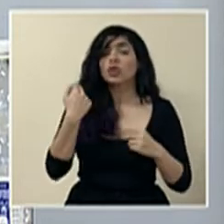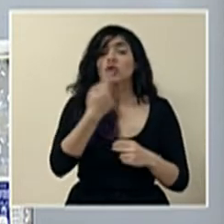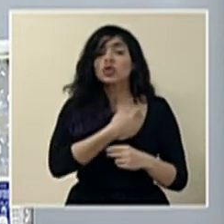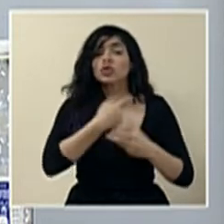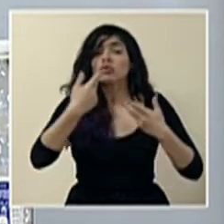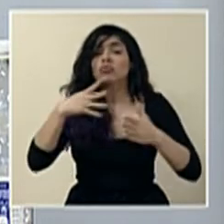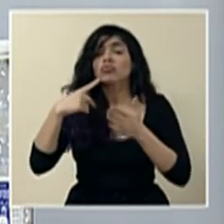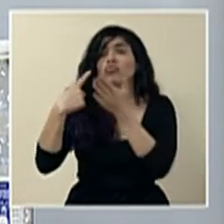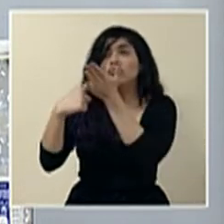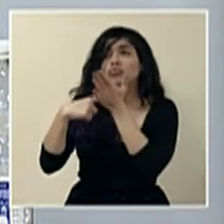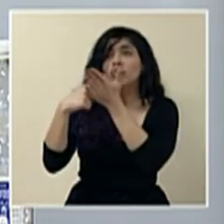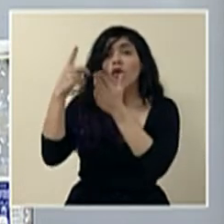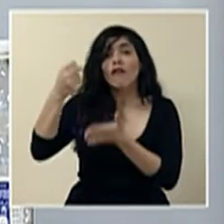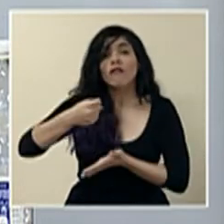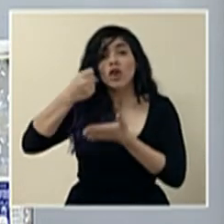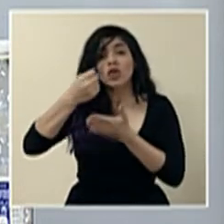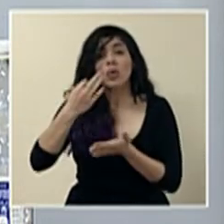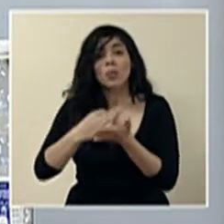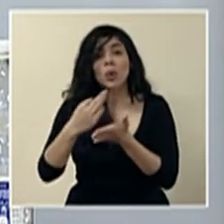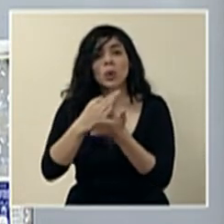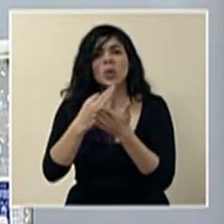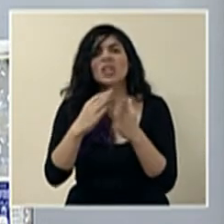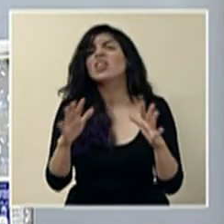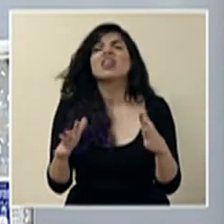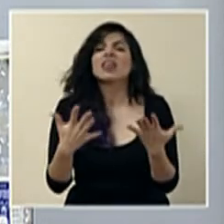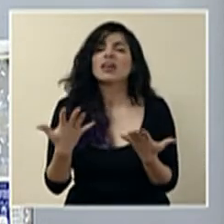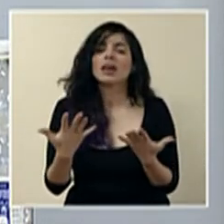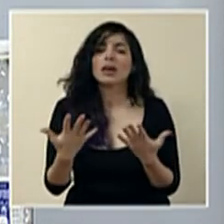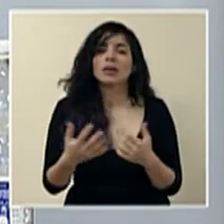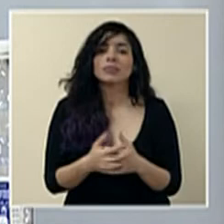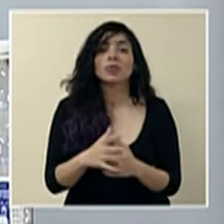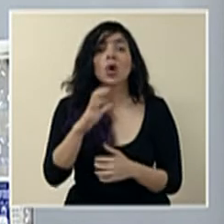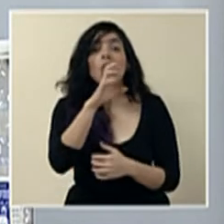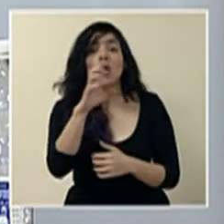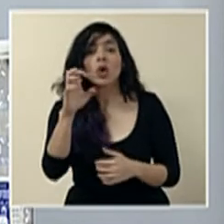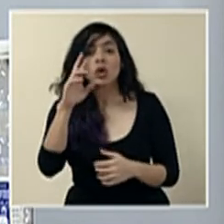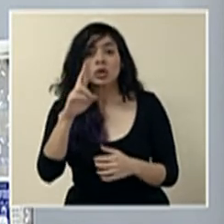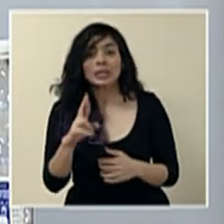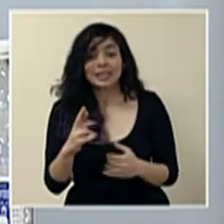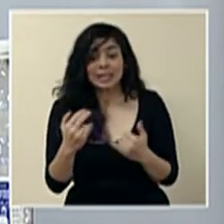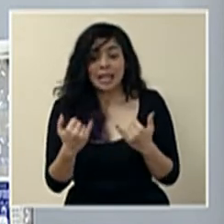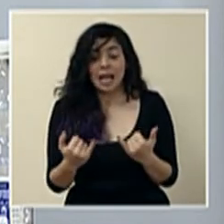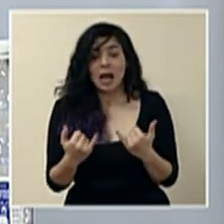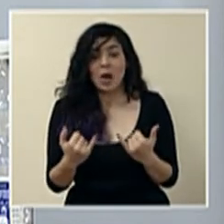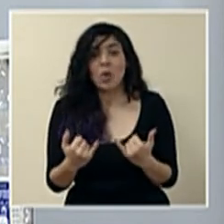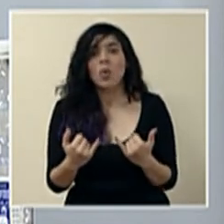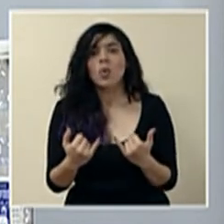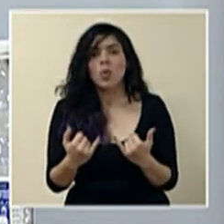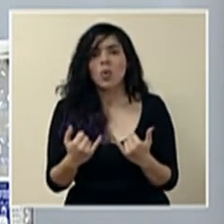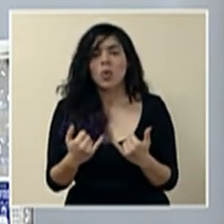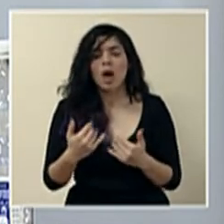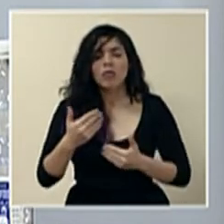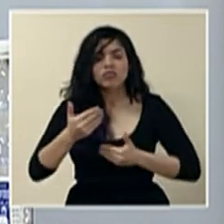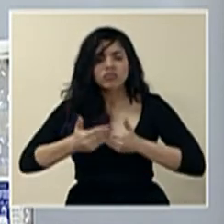con el Fondo Monetario es que Costa Rica se encuentra